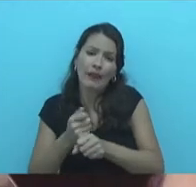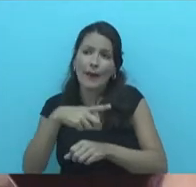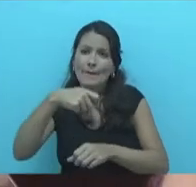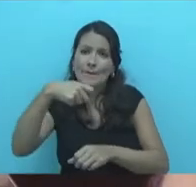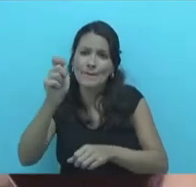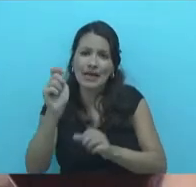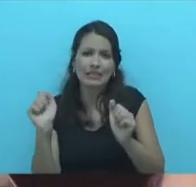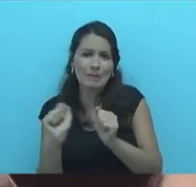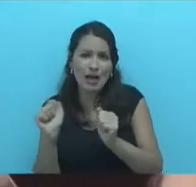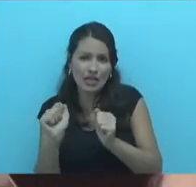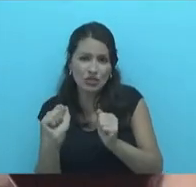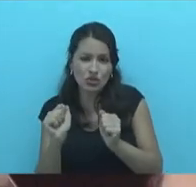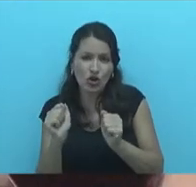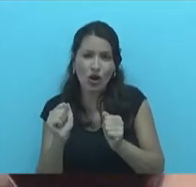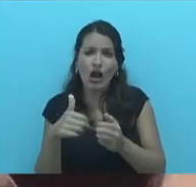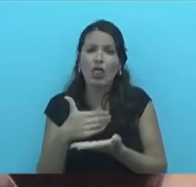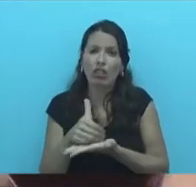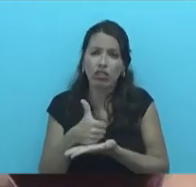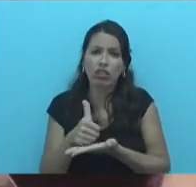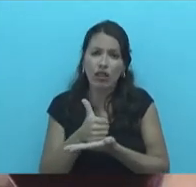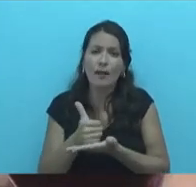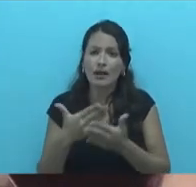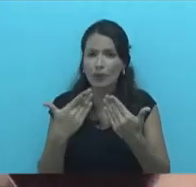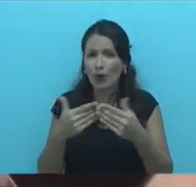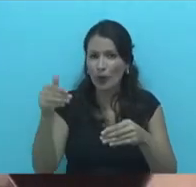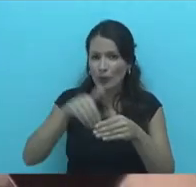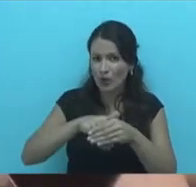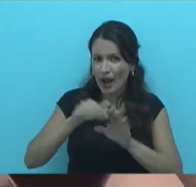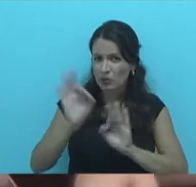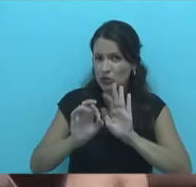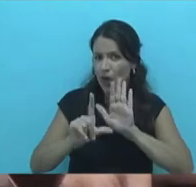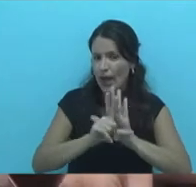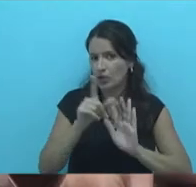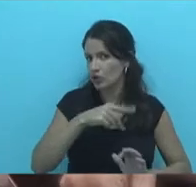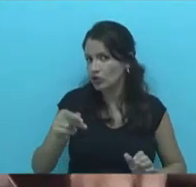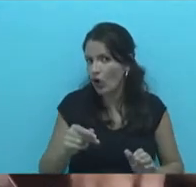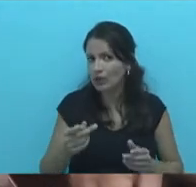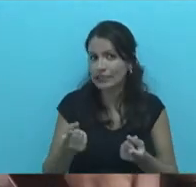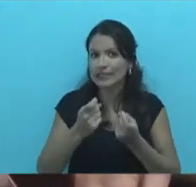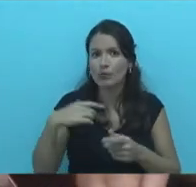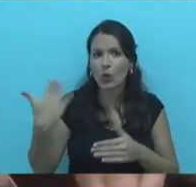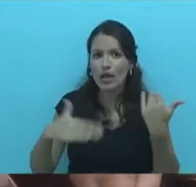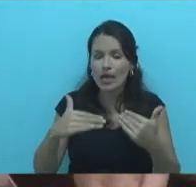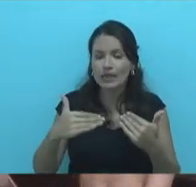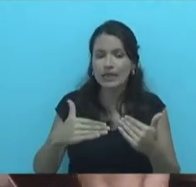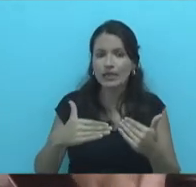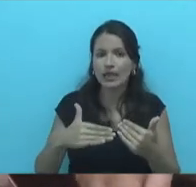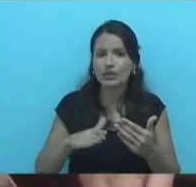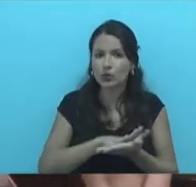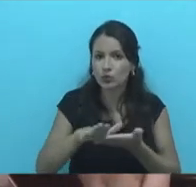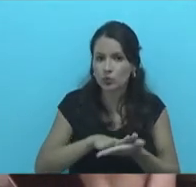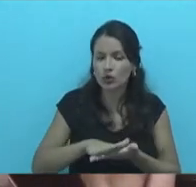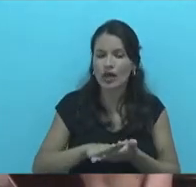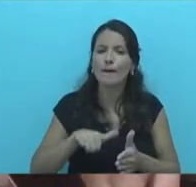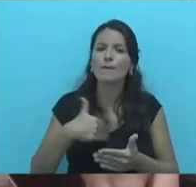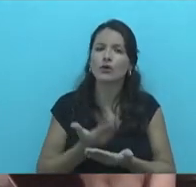la sociedad. Por eso, presidente, le pedimos al gobernador, señor gobernador, el ingeniero Miguel Lifchin,